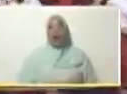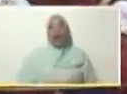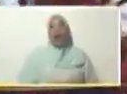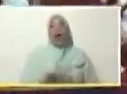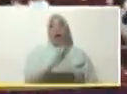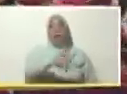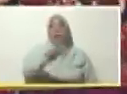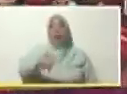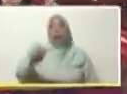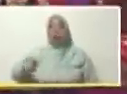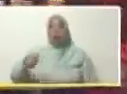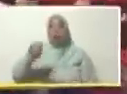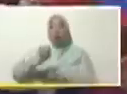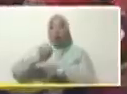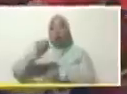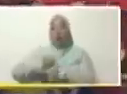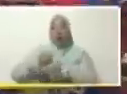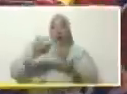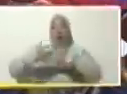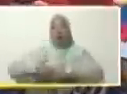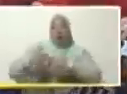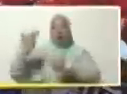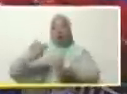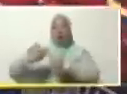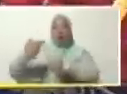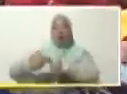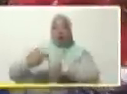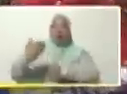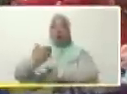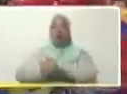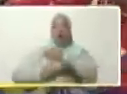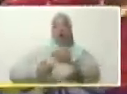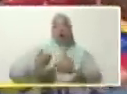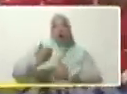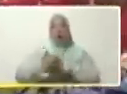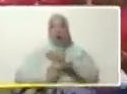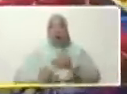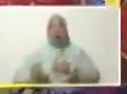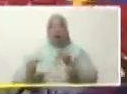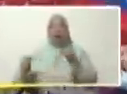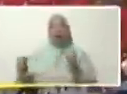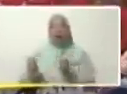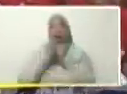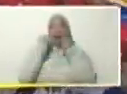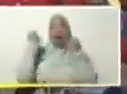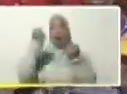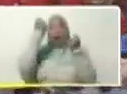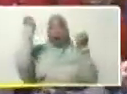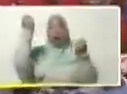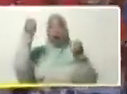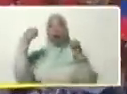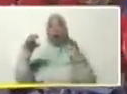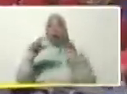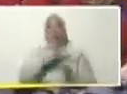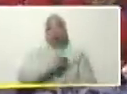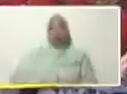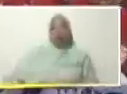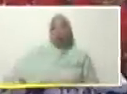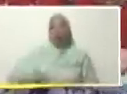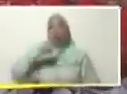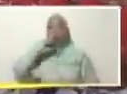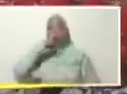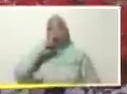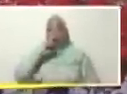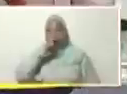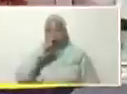de la industria petrolera al frente que han venido dando la batalla al presidente constitucional Nicolás